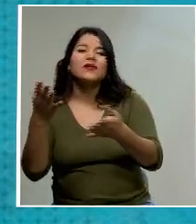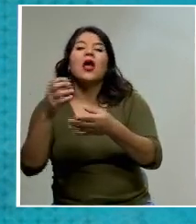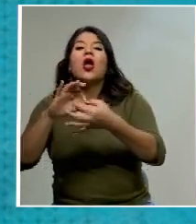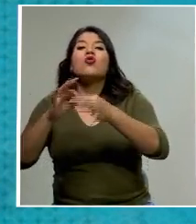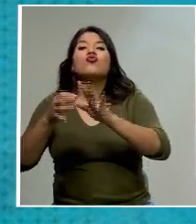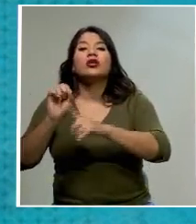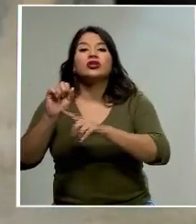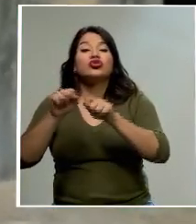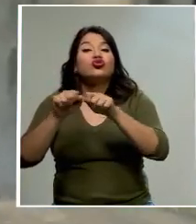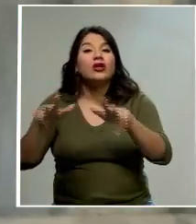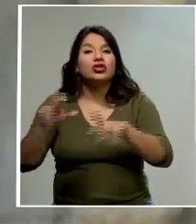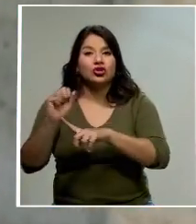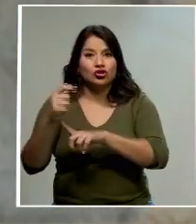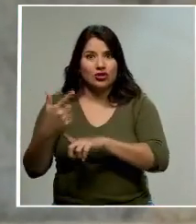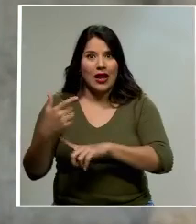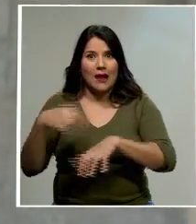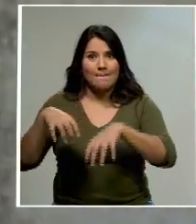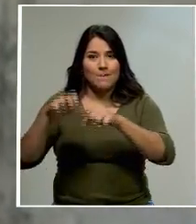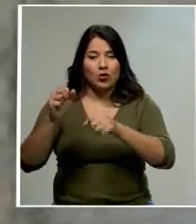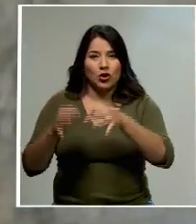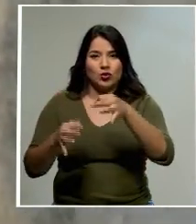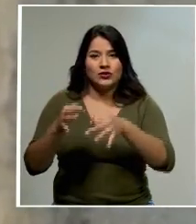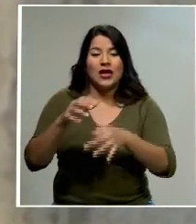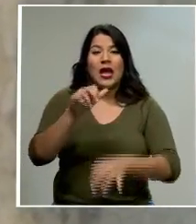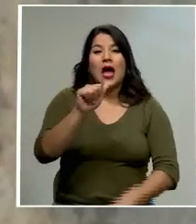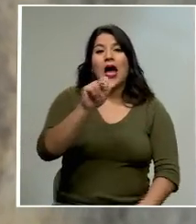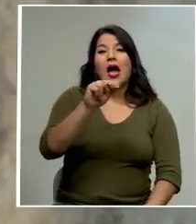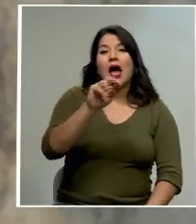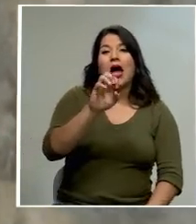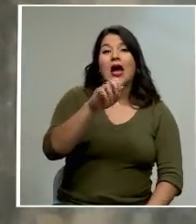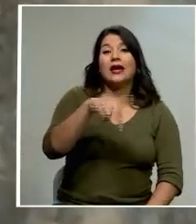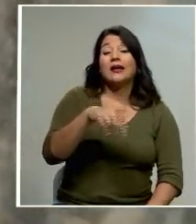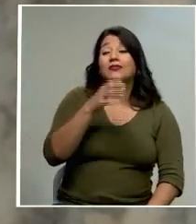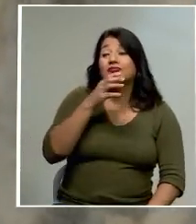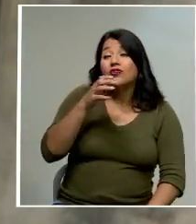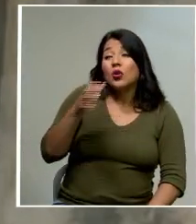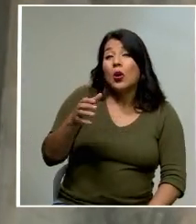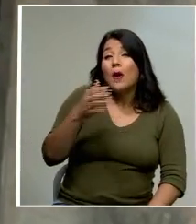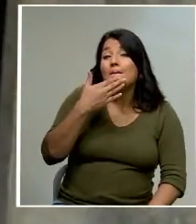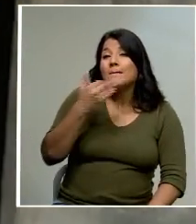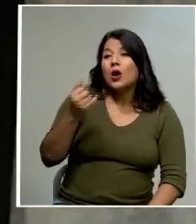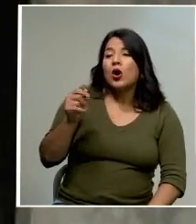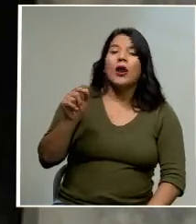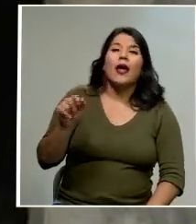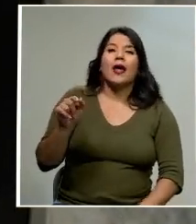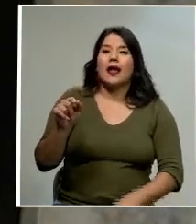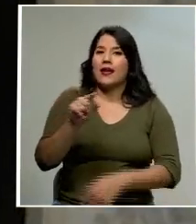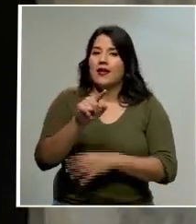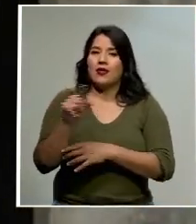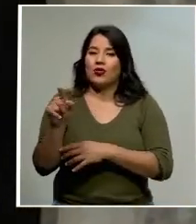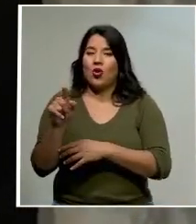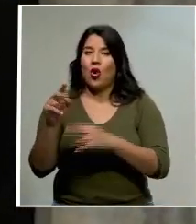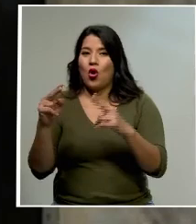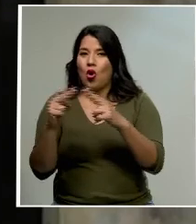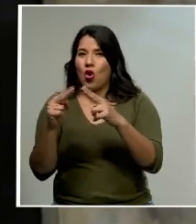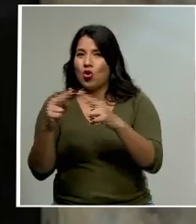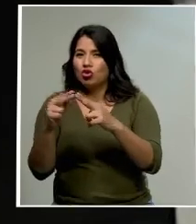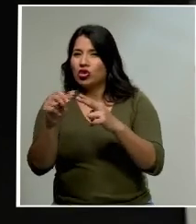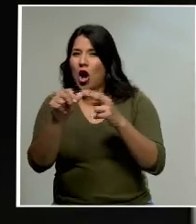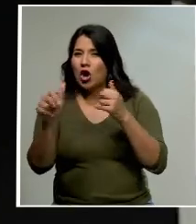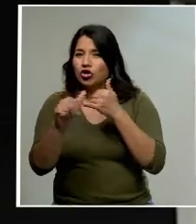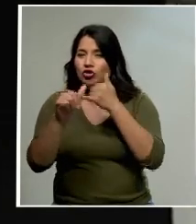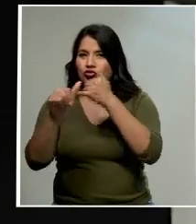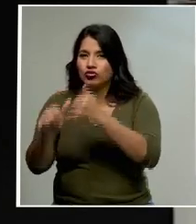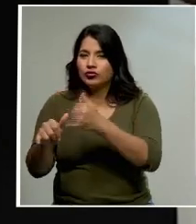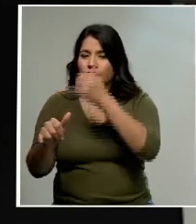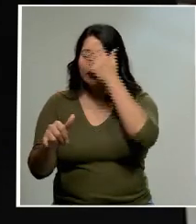Poder Judicial. Además, en la ANEP pidieron que se recomienda a Castillo que se inhiba de conocer eventuales recursos sometidos a conocimiento de